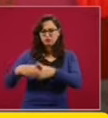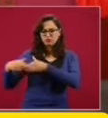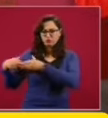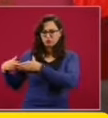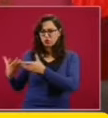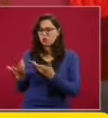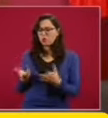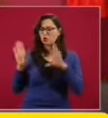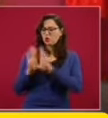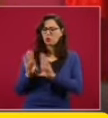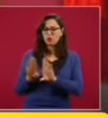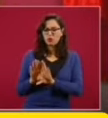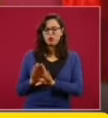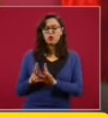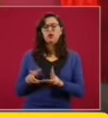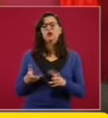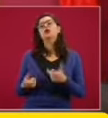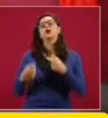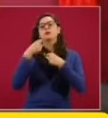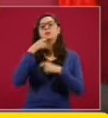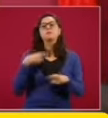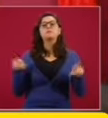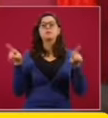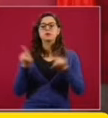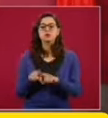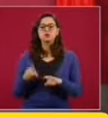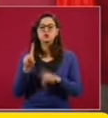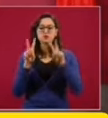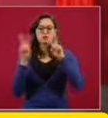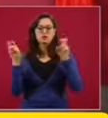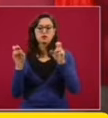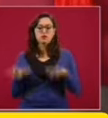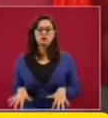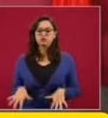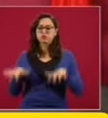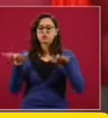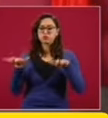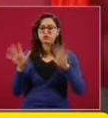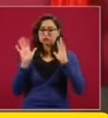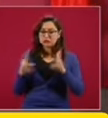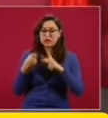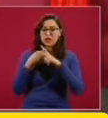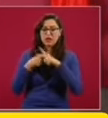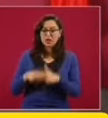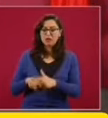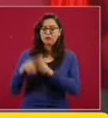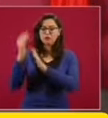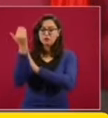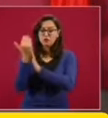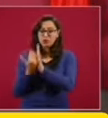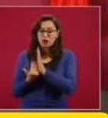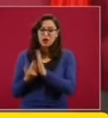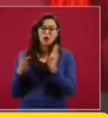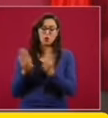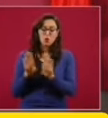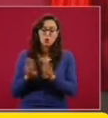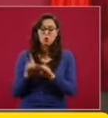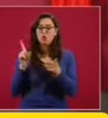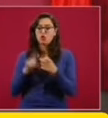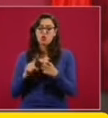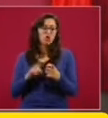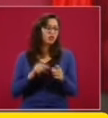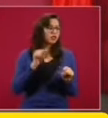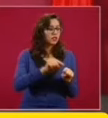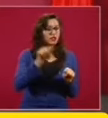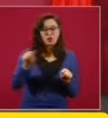cómo está la inundación, si ya está bajando el agua, en dónde, cuánto tiempo